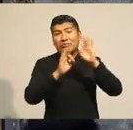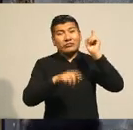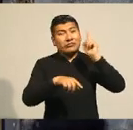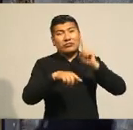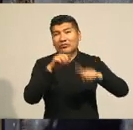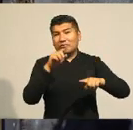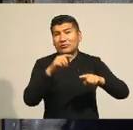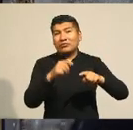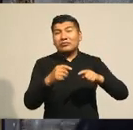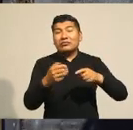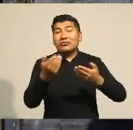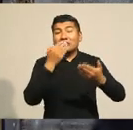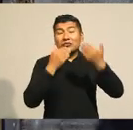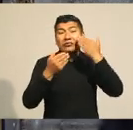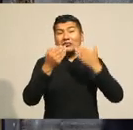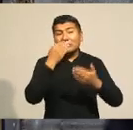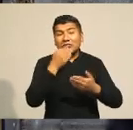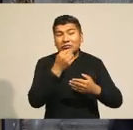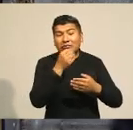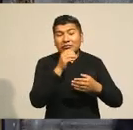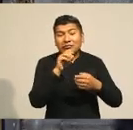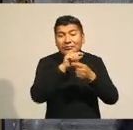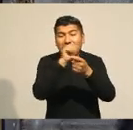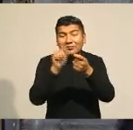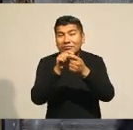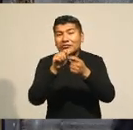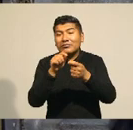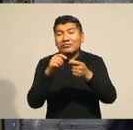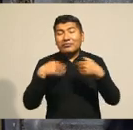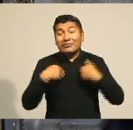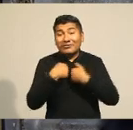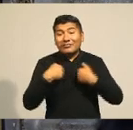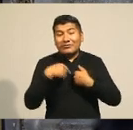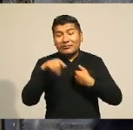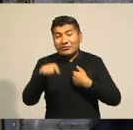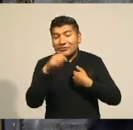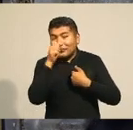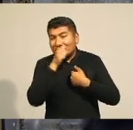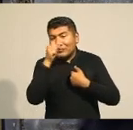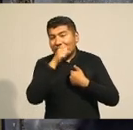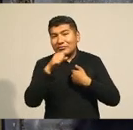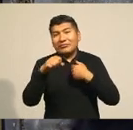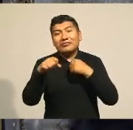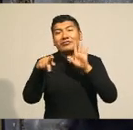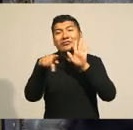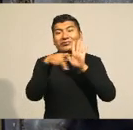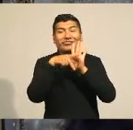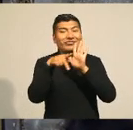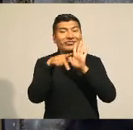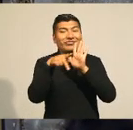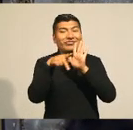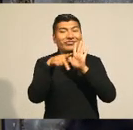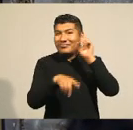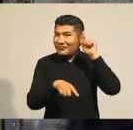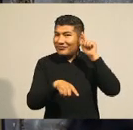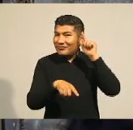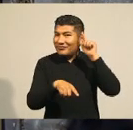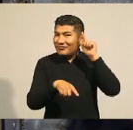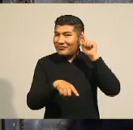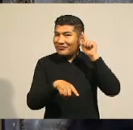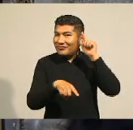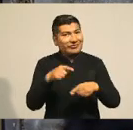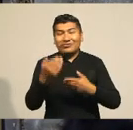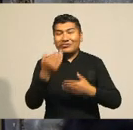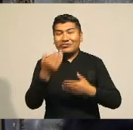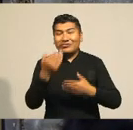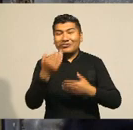comer carne de ciertos animales, porque eso era impuro, eso no estaba permitido por la